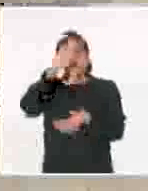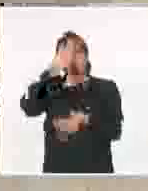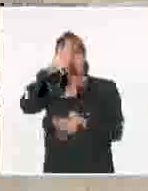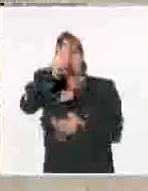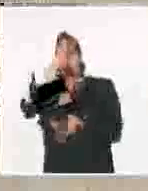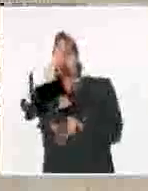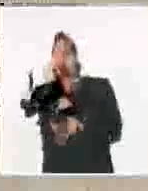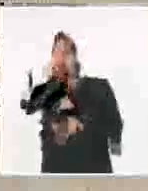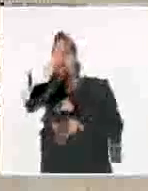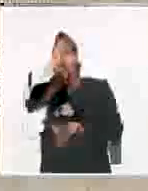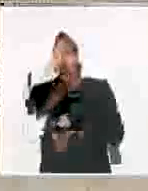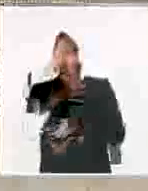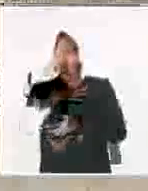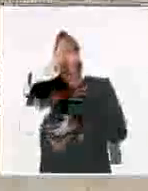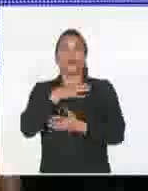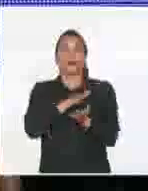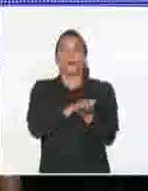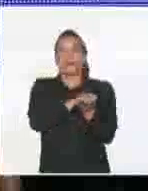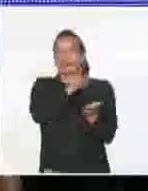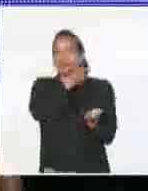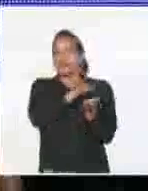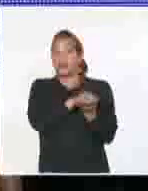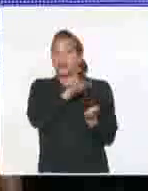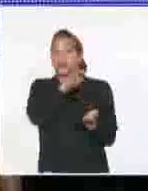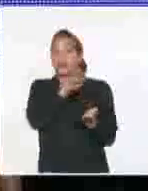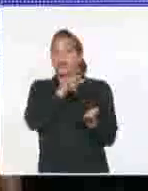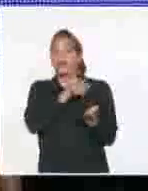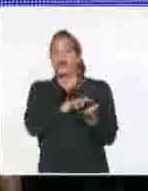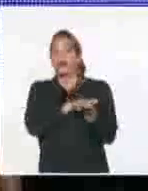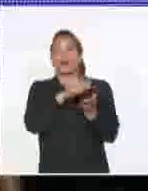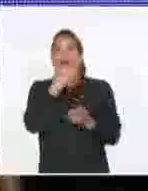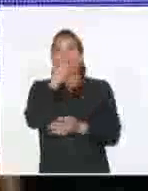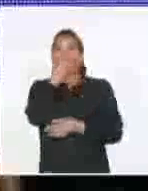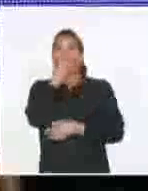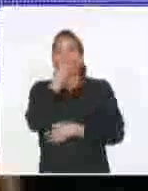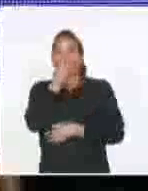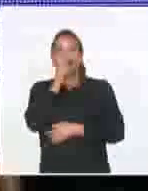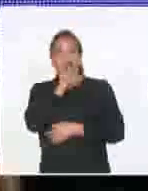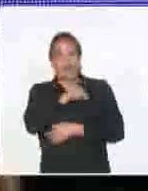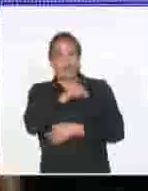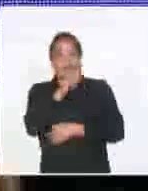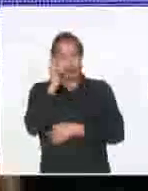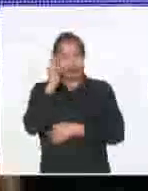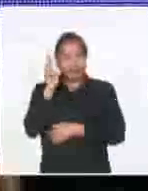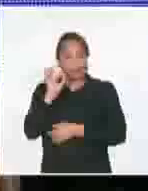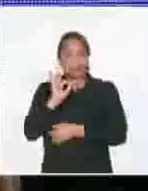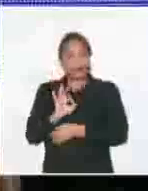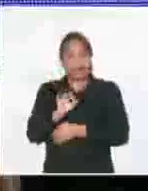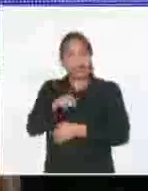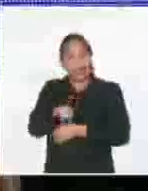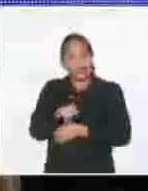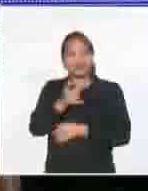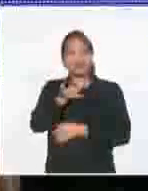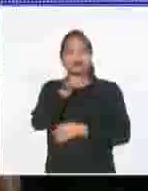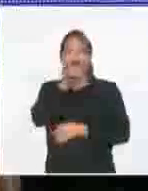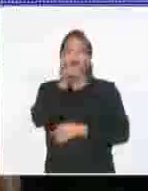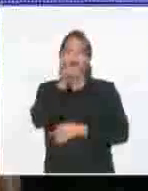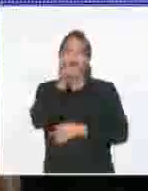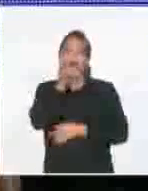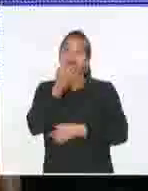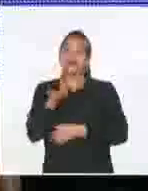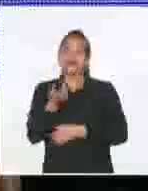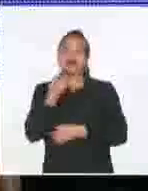pulmonares. Los efectos del bloqueo, que esta vez son indirectos, impidieron a